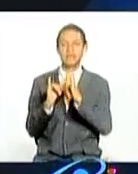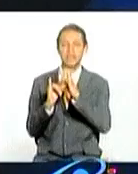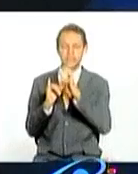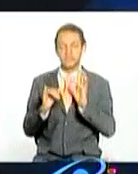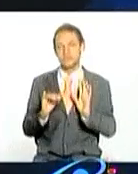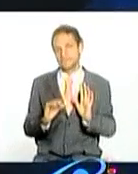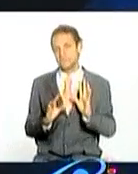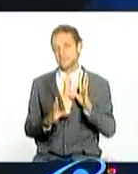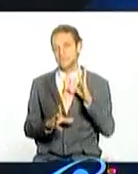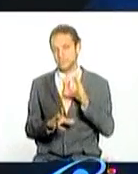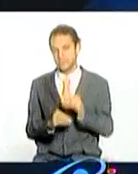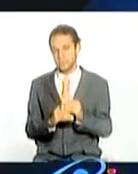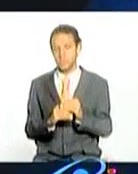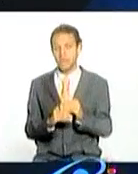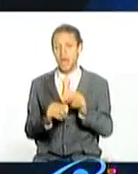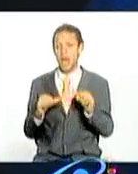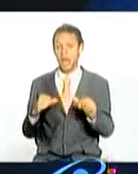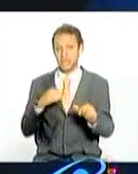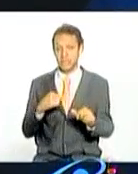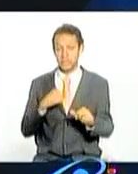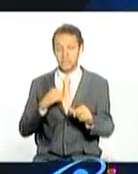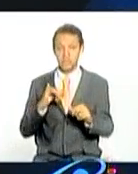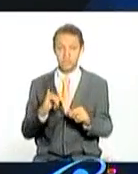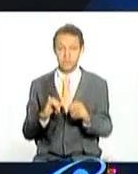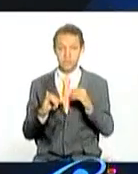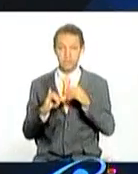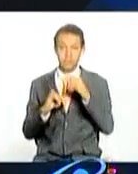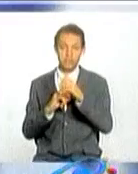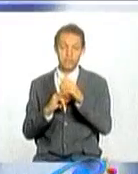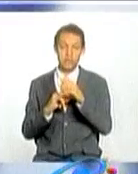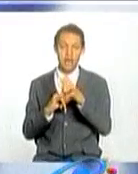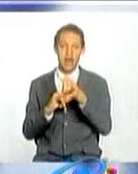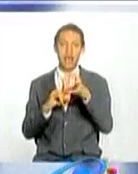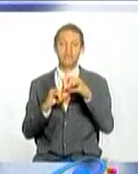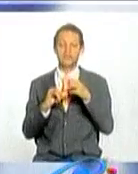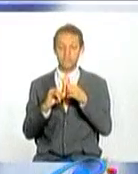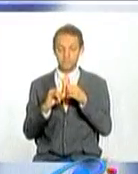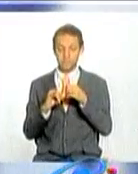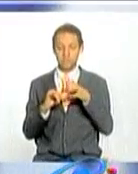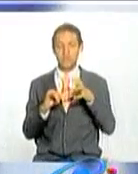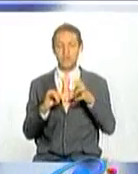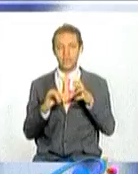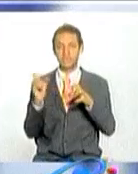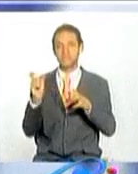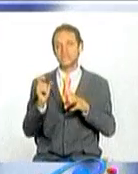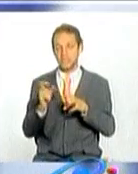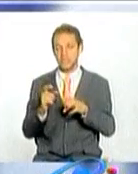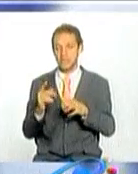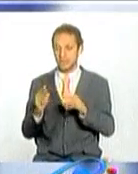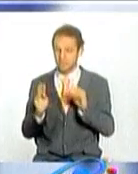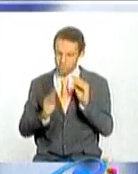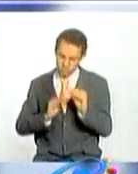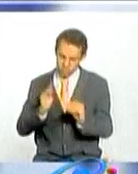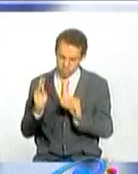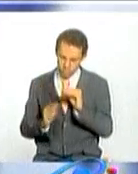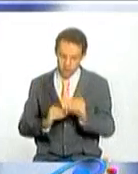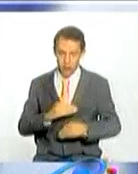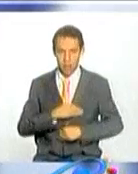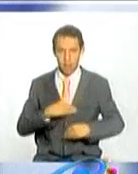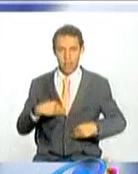caso, estos ovarios están grandecitos, ella tiene ovarios poliquísticos que deben ser tratados y con estudios